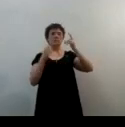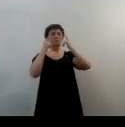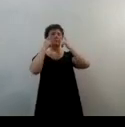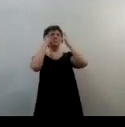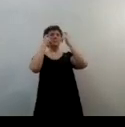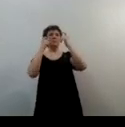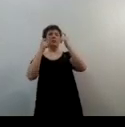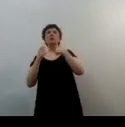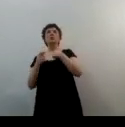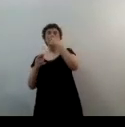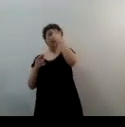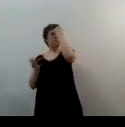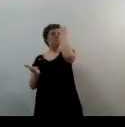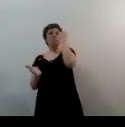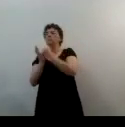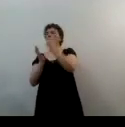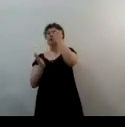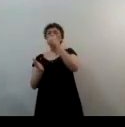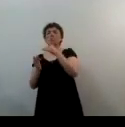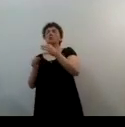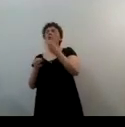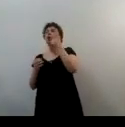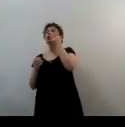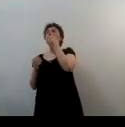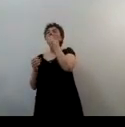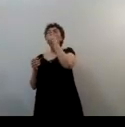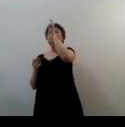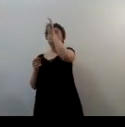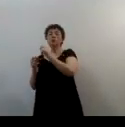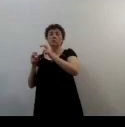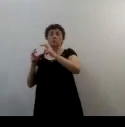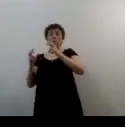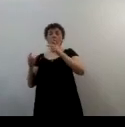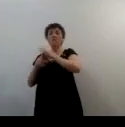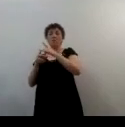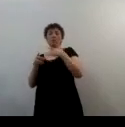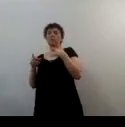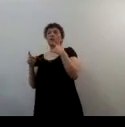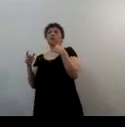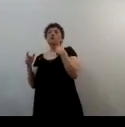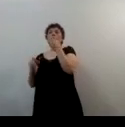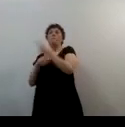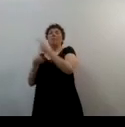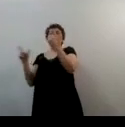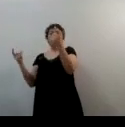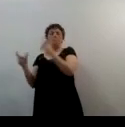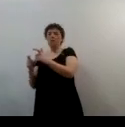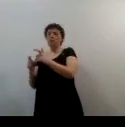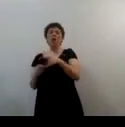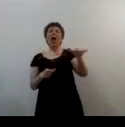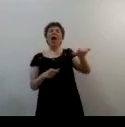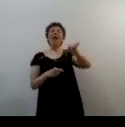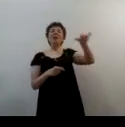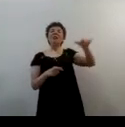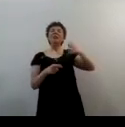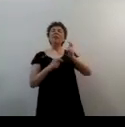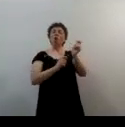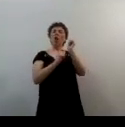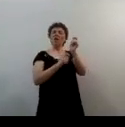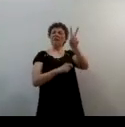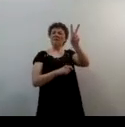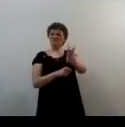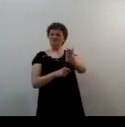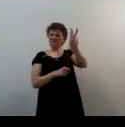marcado. Y esa gente no aumentaba de peso, ¿eh? O sea, poner tanto aceite de oliva. O sea, que el aceite de oliva tiene bastante utilidad específicamente en diabetes tipo